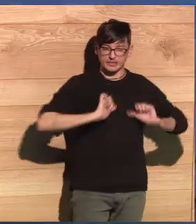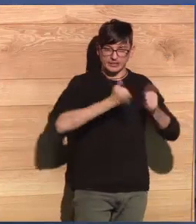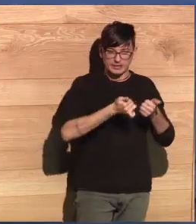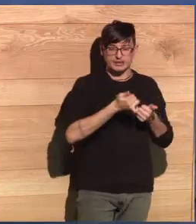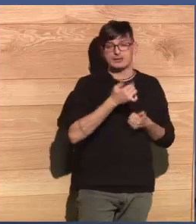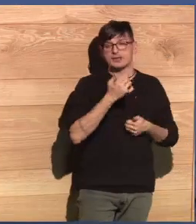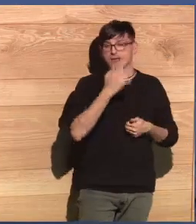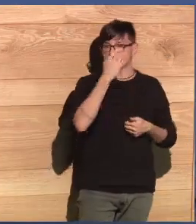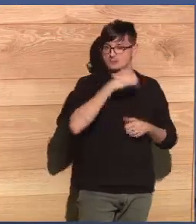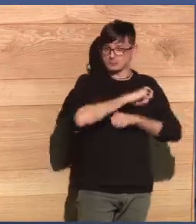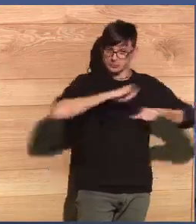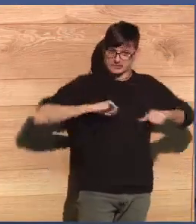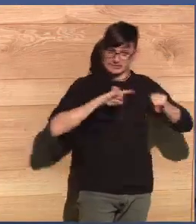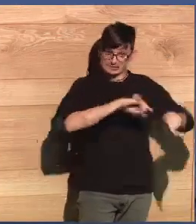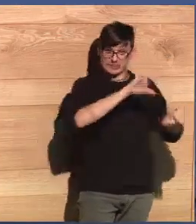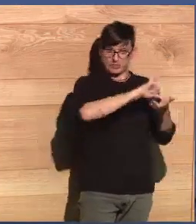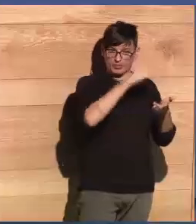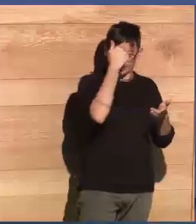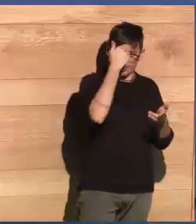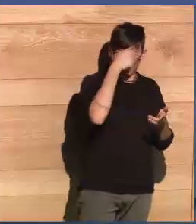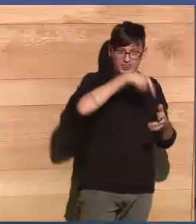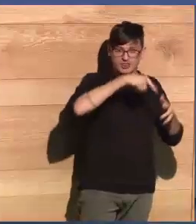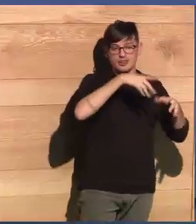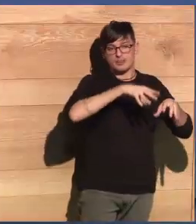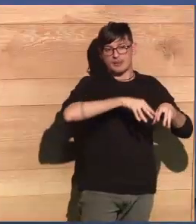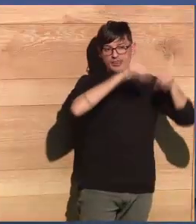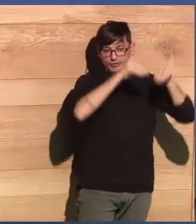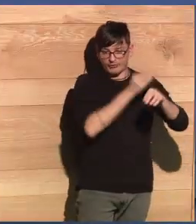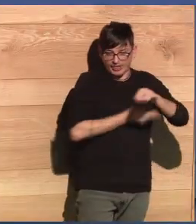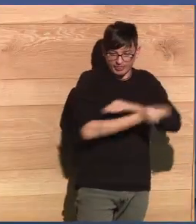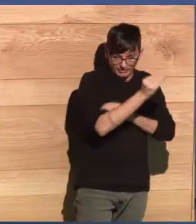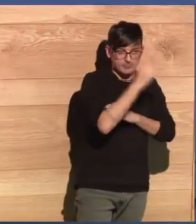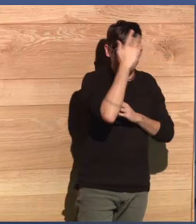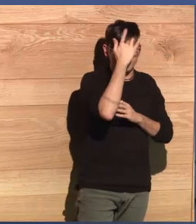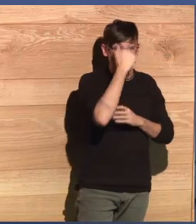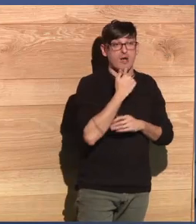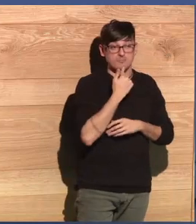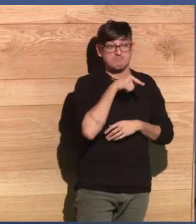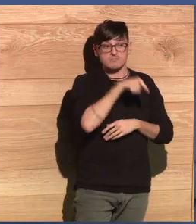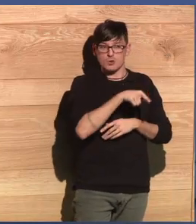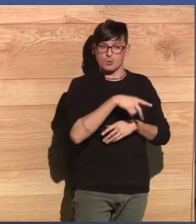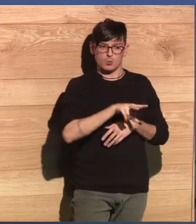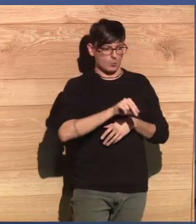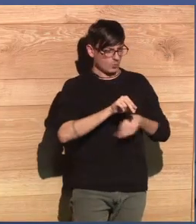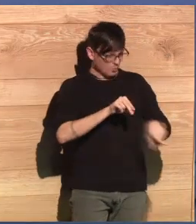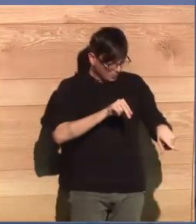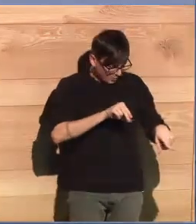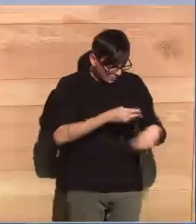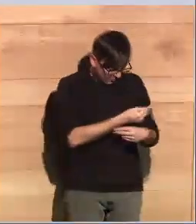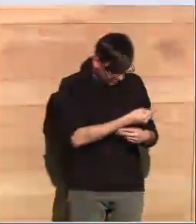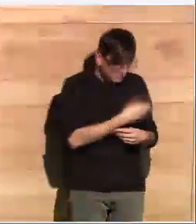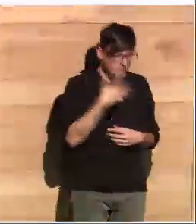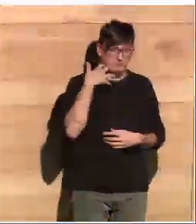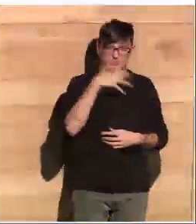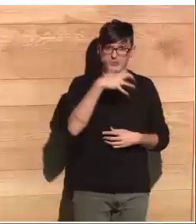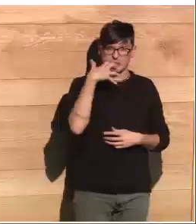Lisboa. Hay mucho revuelo porque acaba de nacer un bebé. ¡Santo cielo! Nunca había visto una criatura tan extraña. Ha